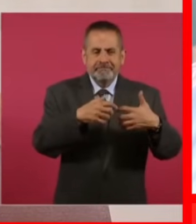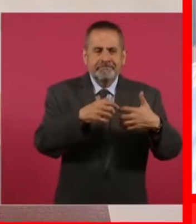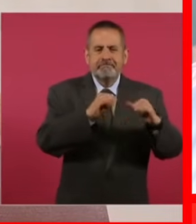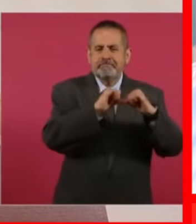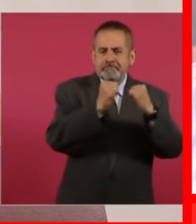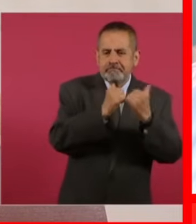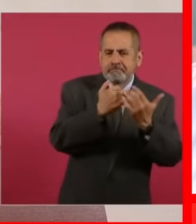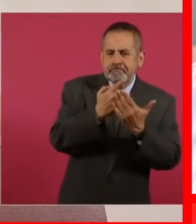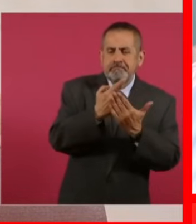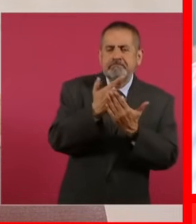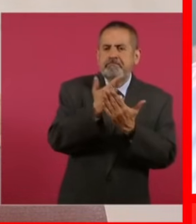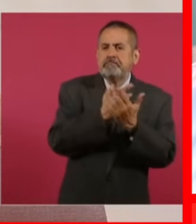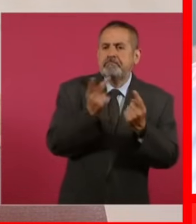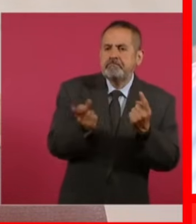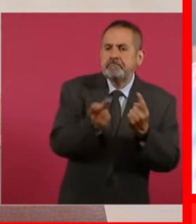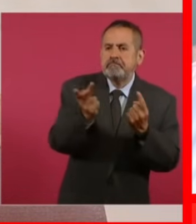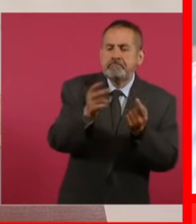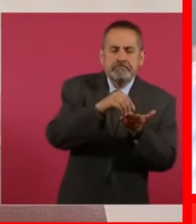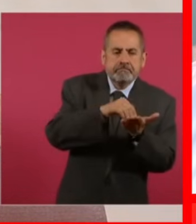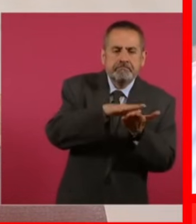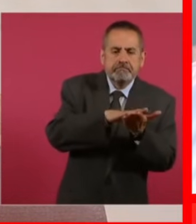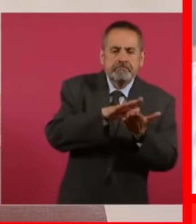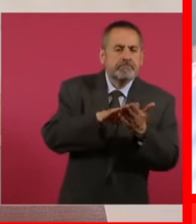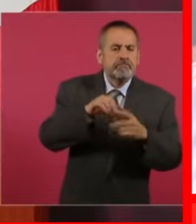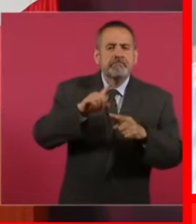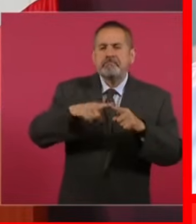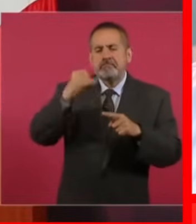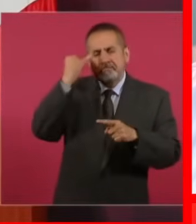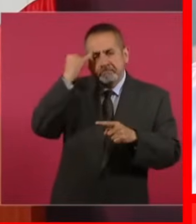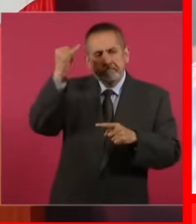propusieron los participantes.